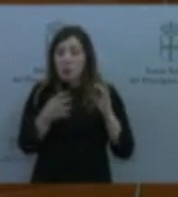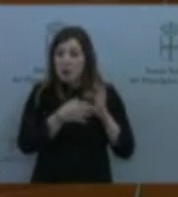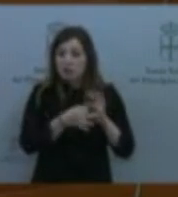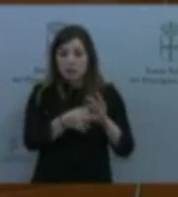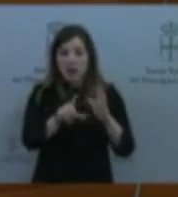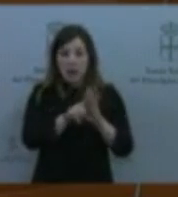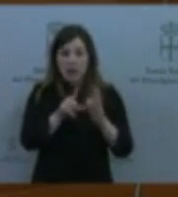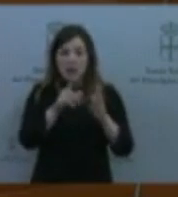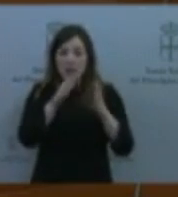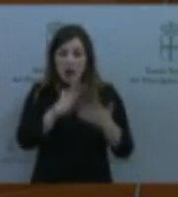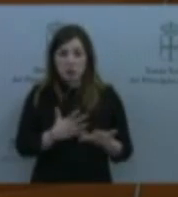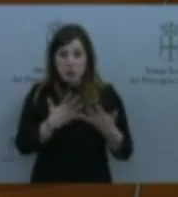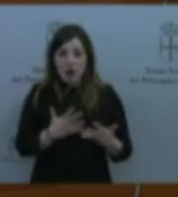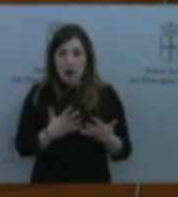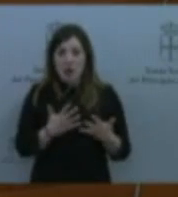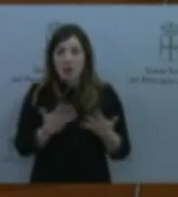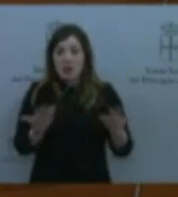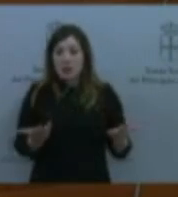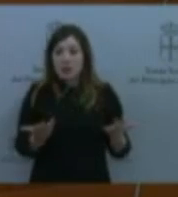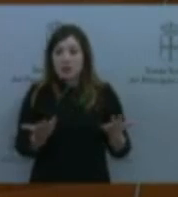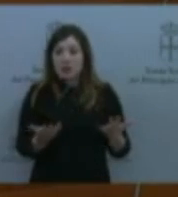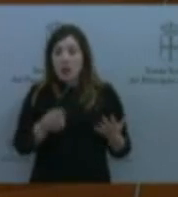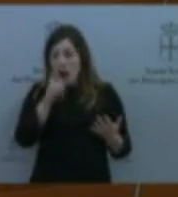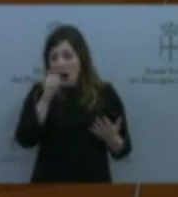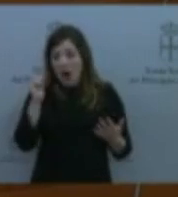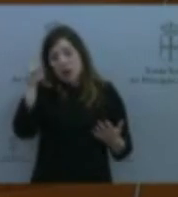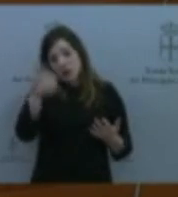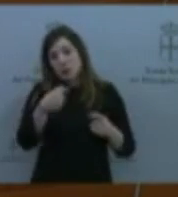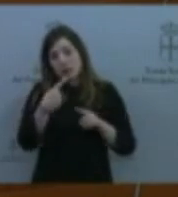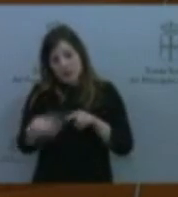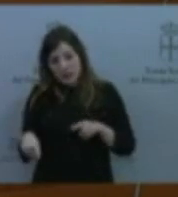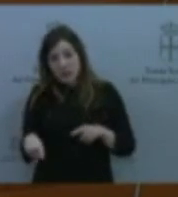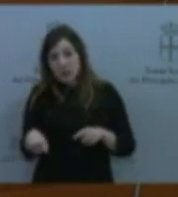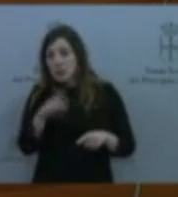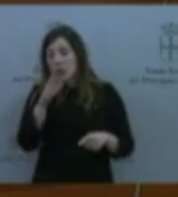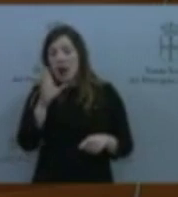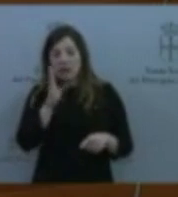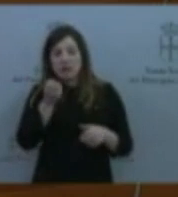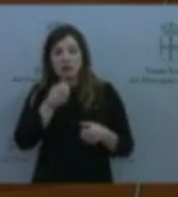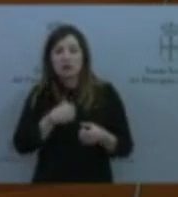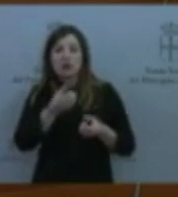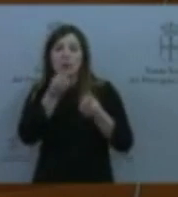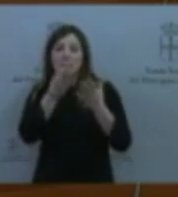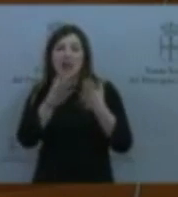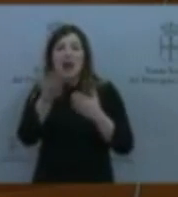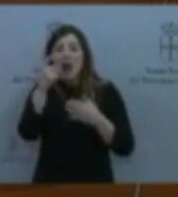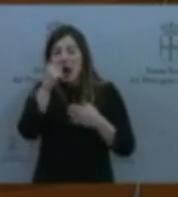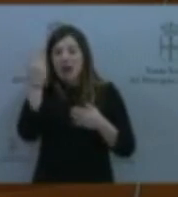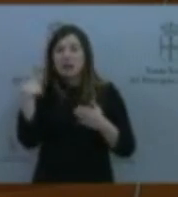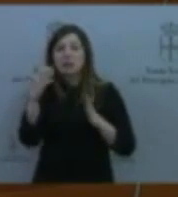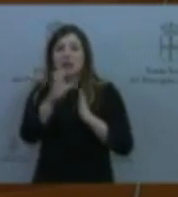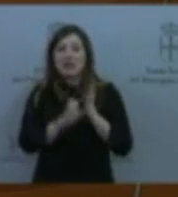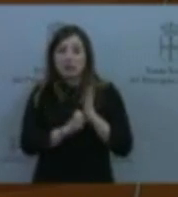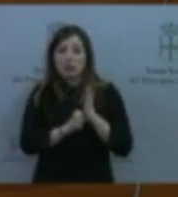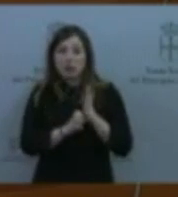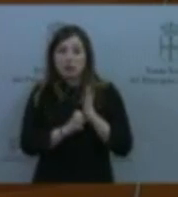aspecto los antiguos, que ya se lo comentaba antes, estatutos del personal estatutario que, por otra parte, fueron aprobadas